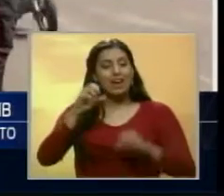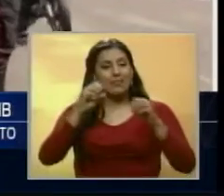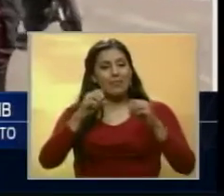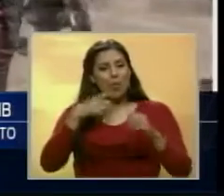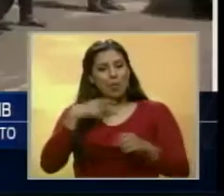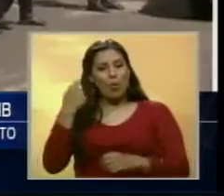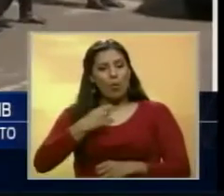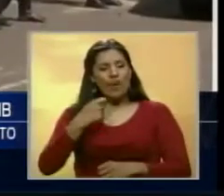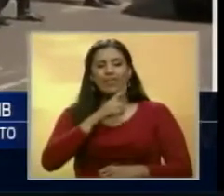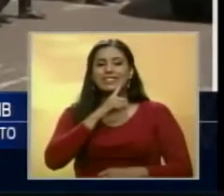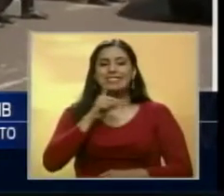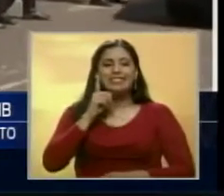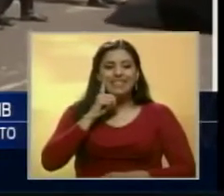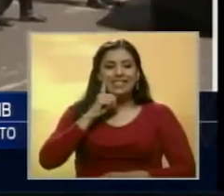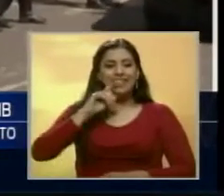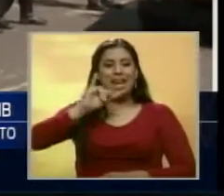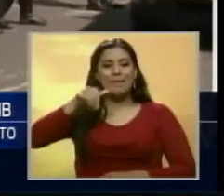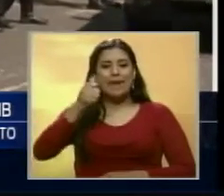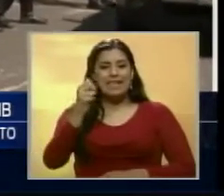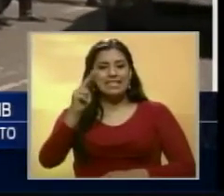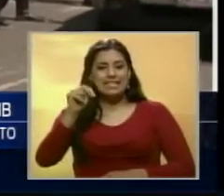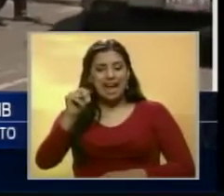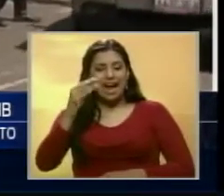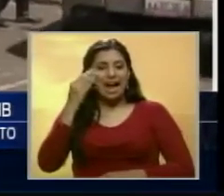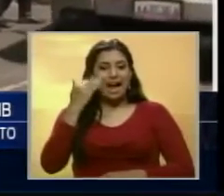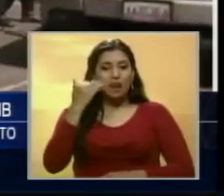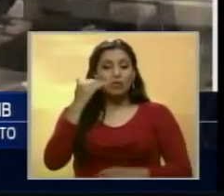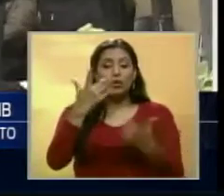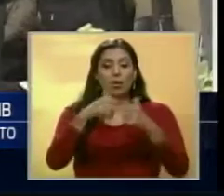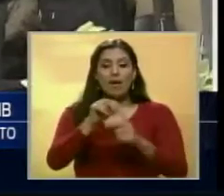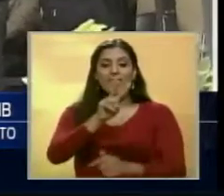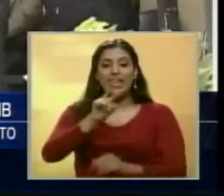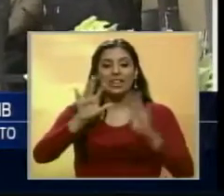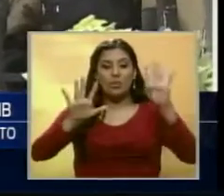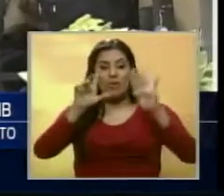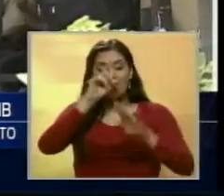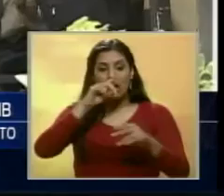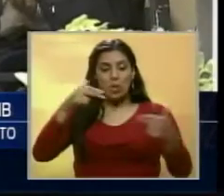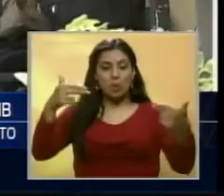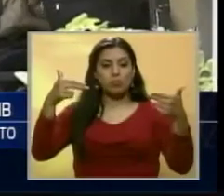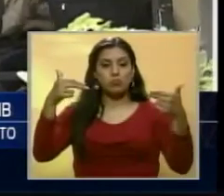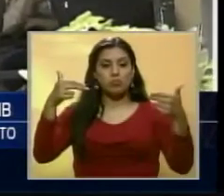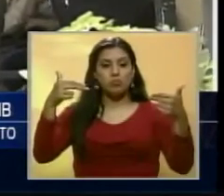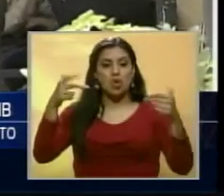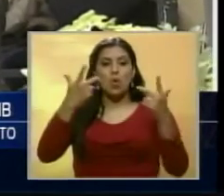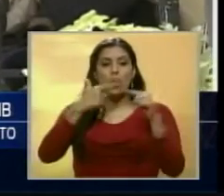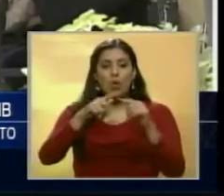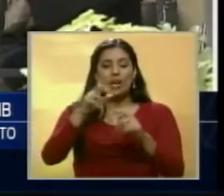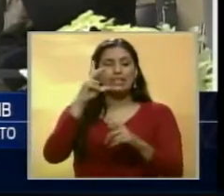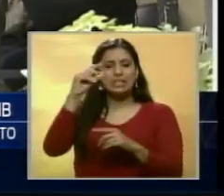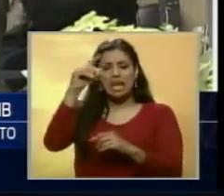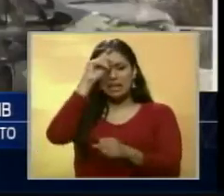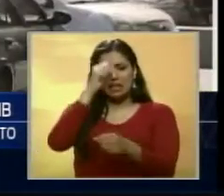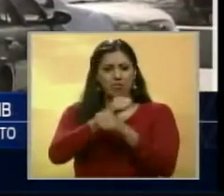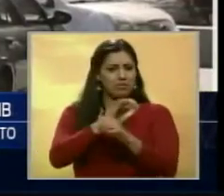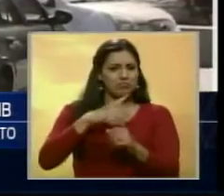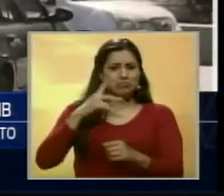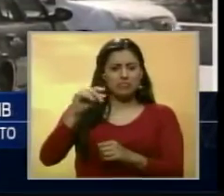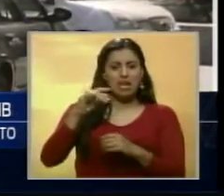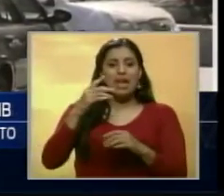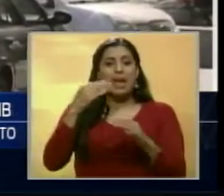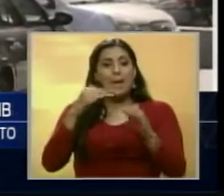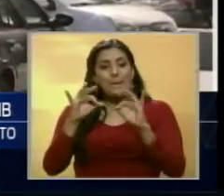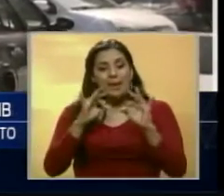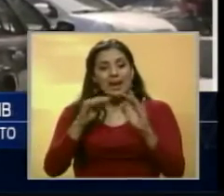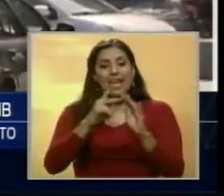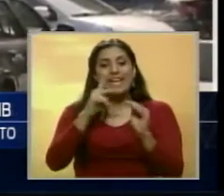retirado, identificado como Giancarlos Córdobes Fernández, de 29 años, fue interceptado por delincuentes cuando salía de su trabajo y se trasladaba